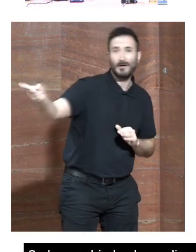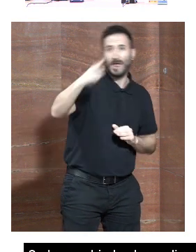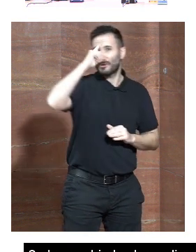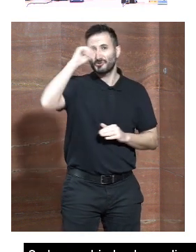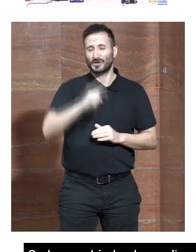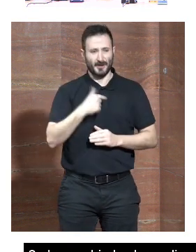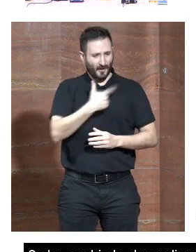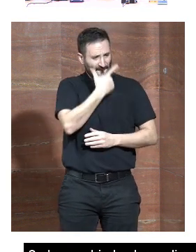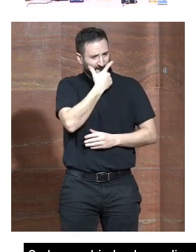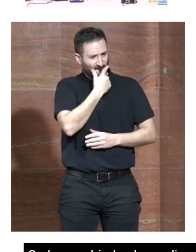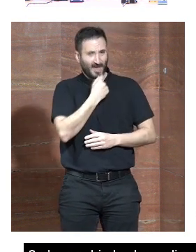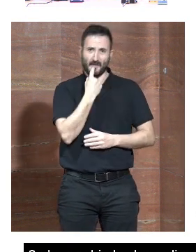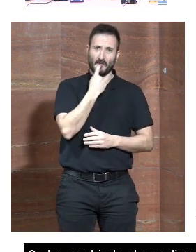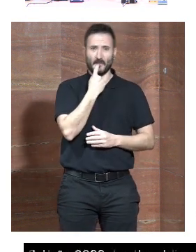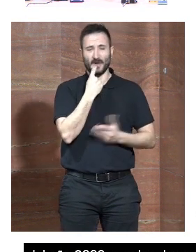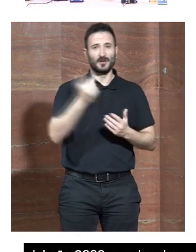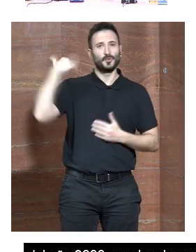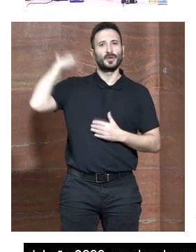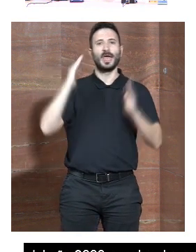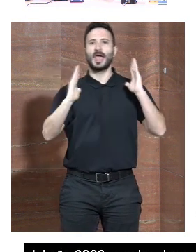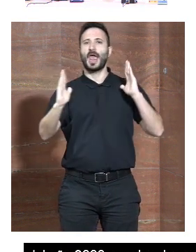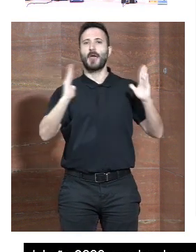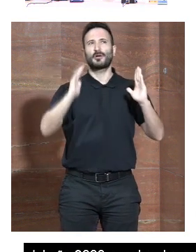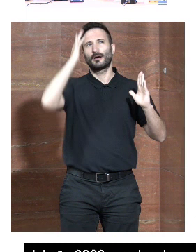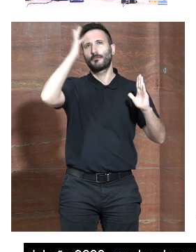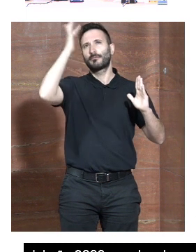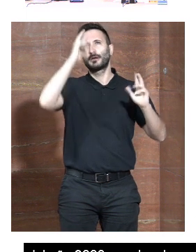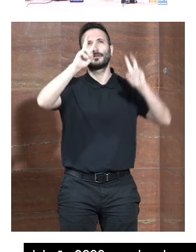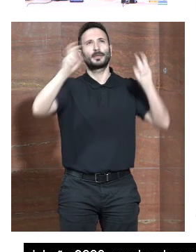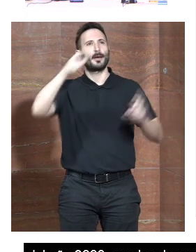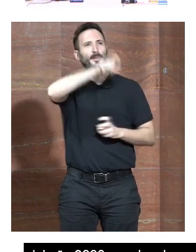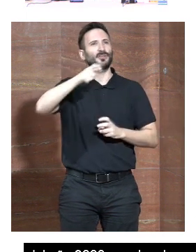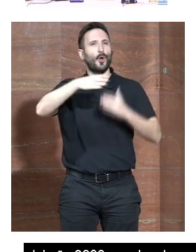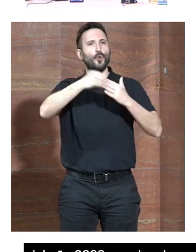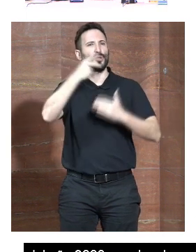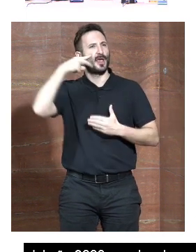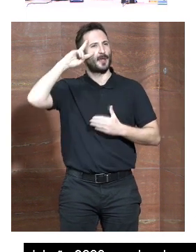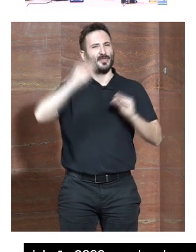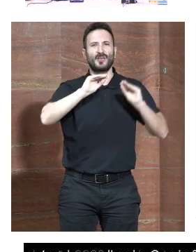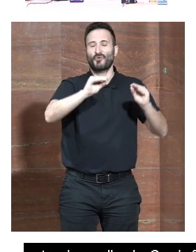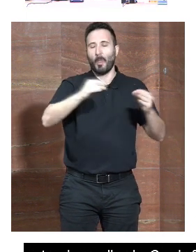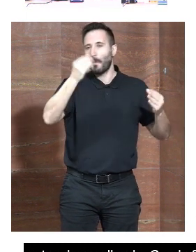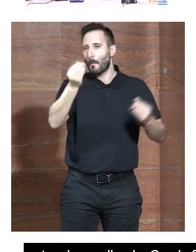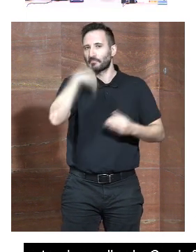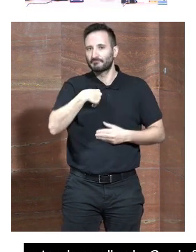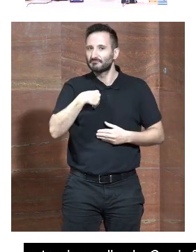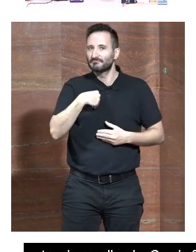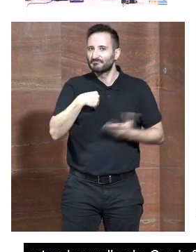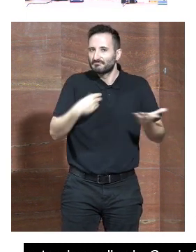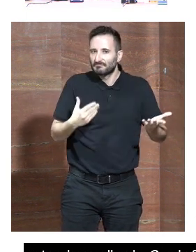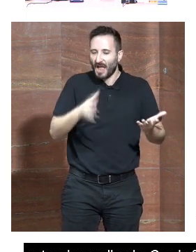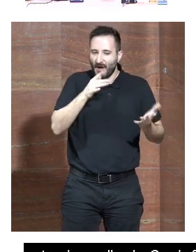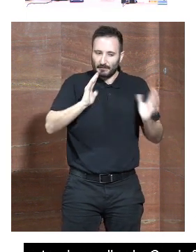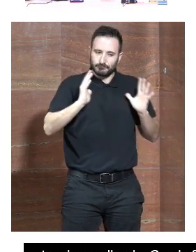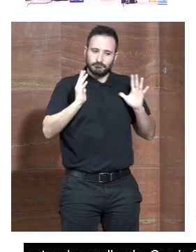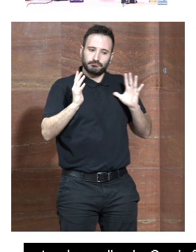es. Claro, en esa época ni se imaginaba el tema de experiencia de usuario, eso no era, ni se hablaba de ello. Todo eso ha